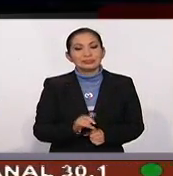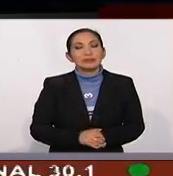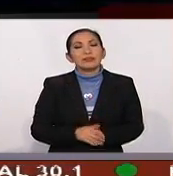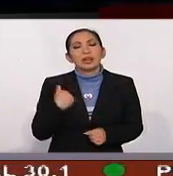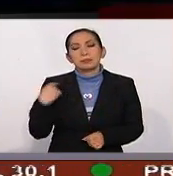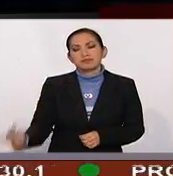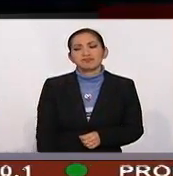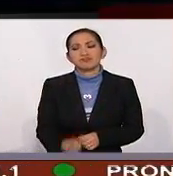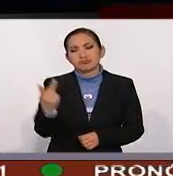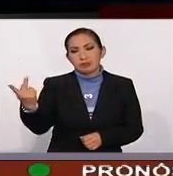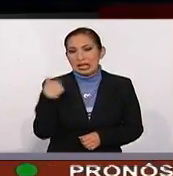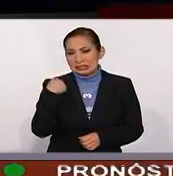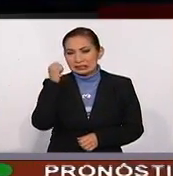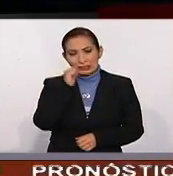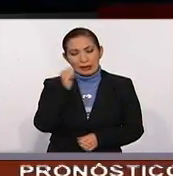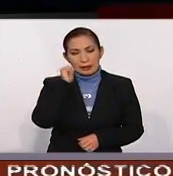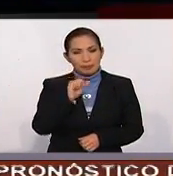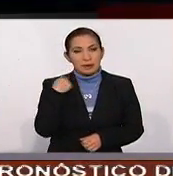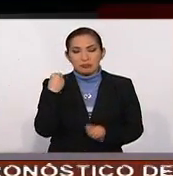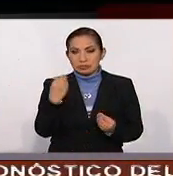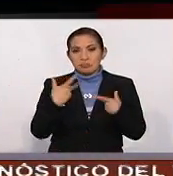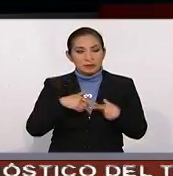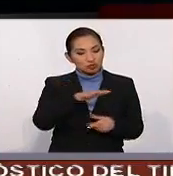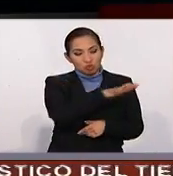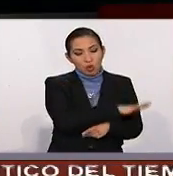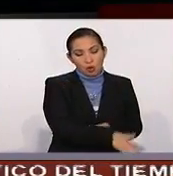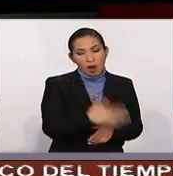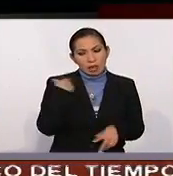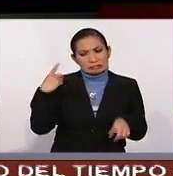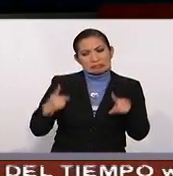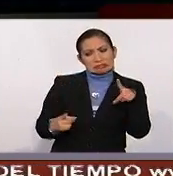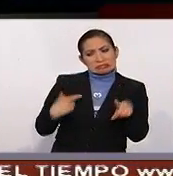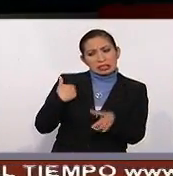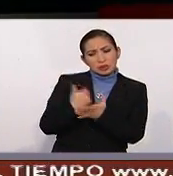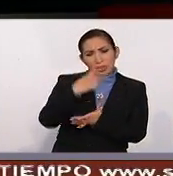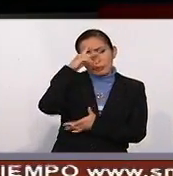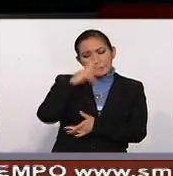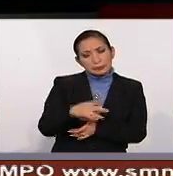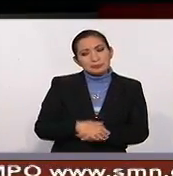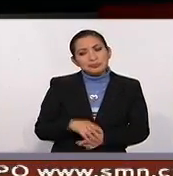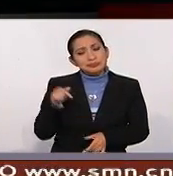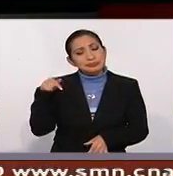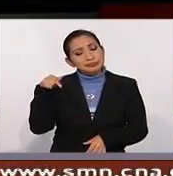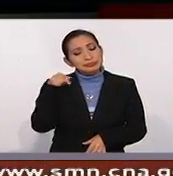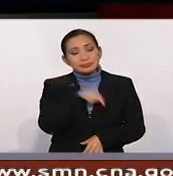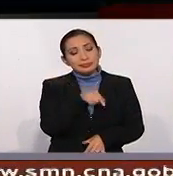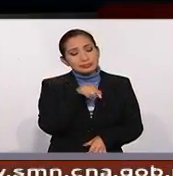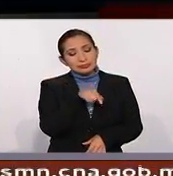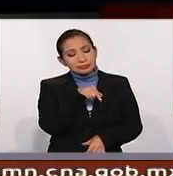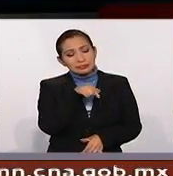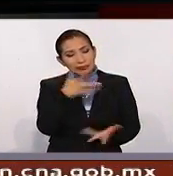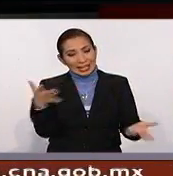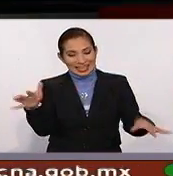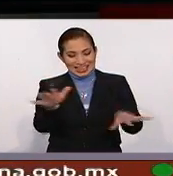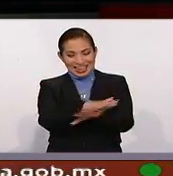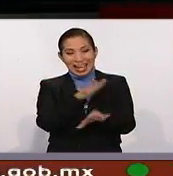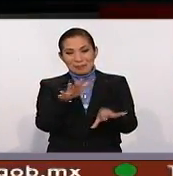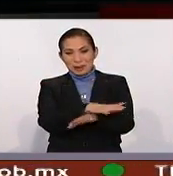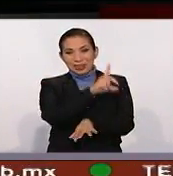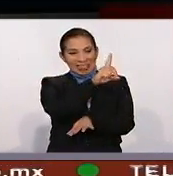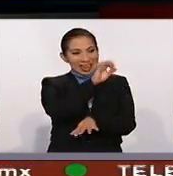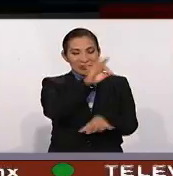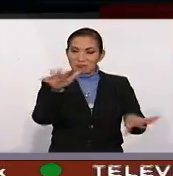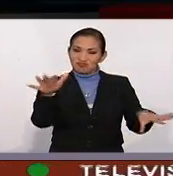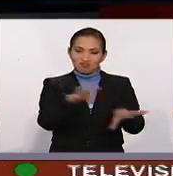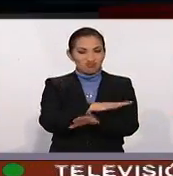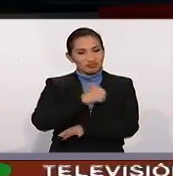La pregunta que nos hacemos muchos habitantes de la Ciudad de México es, con este cambio del Distrito